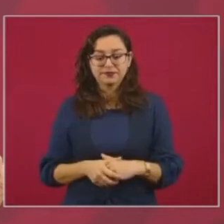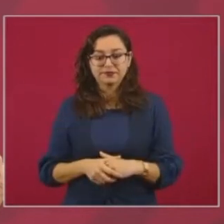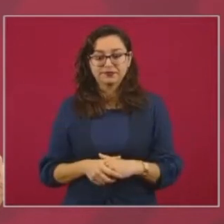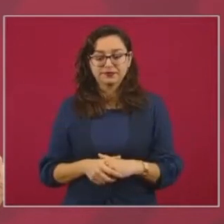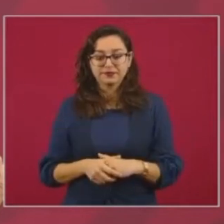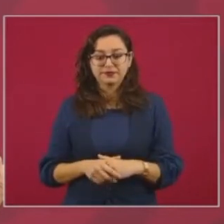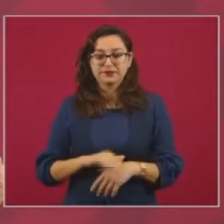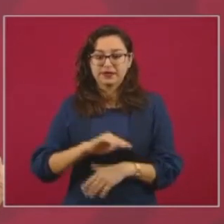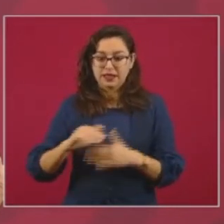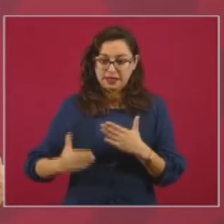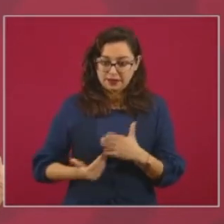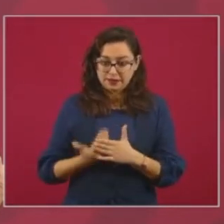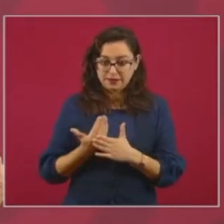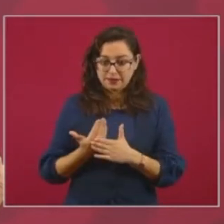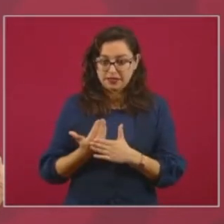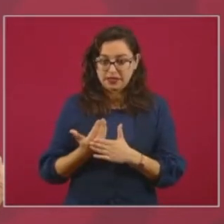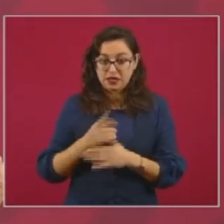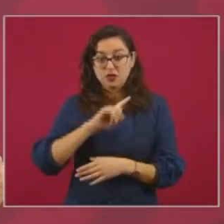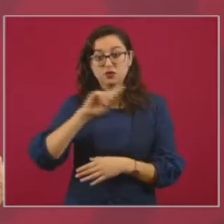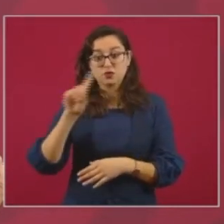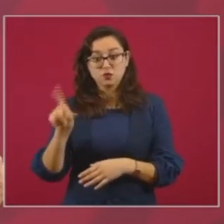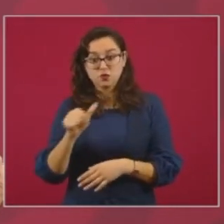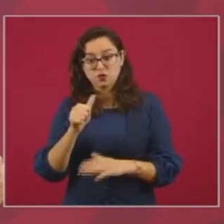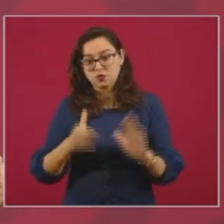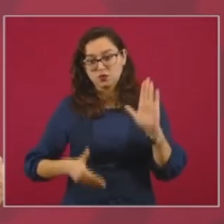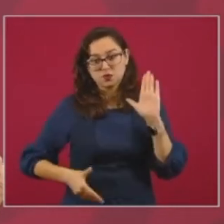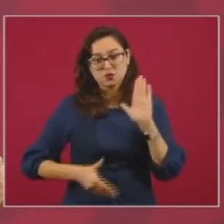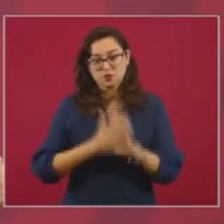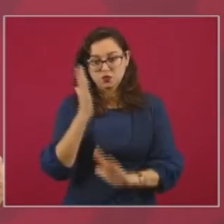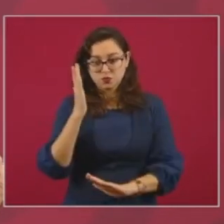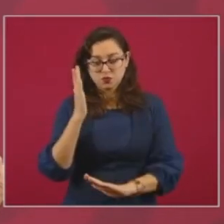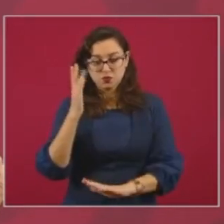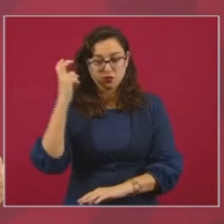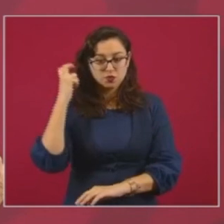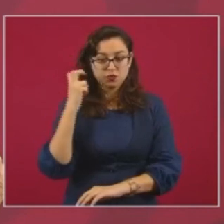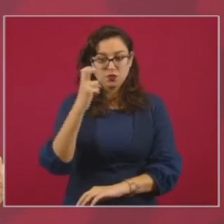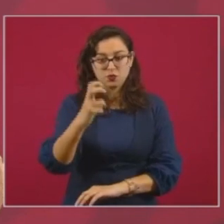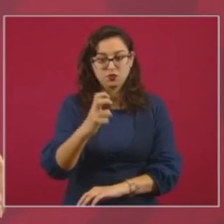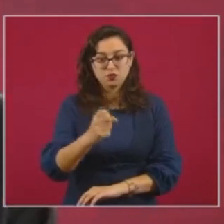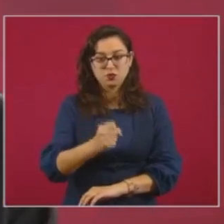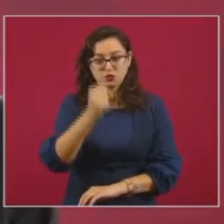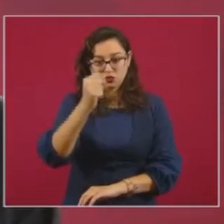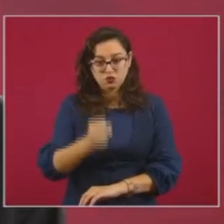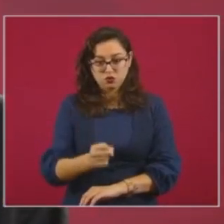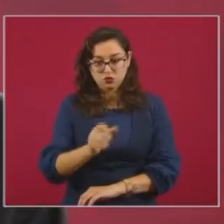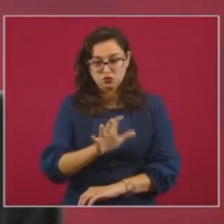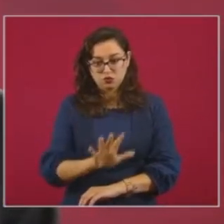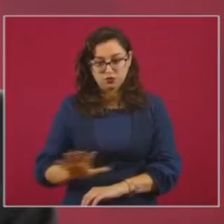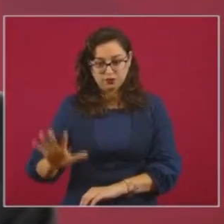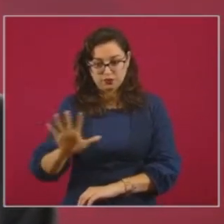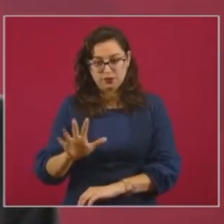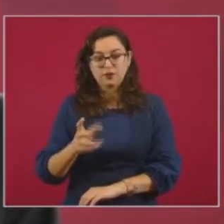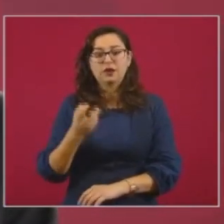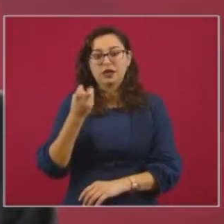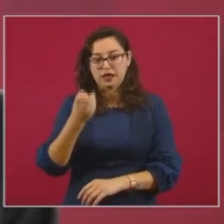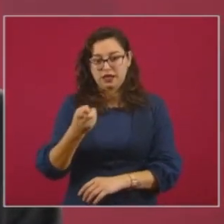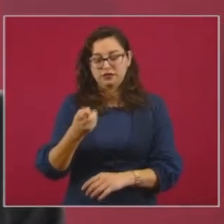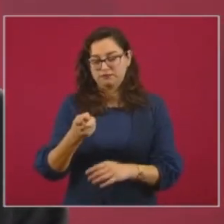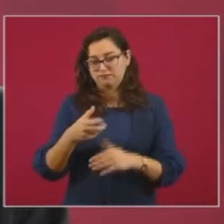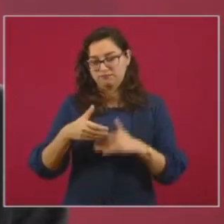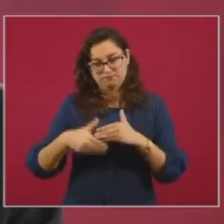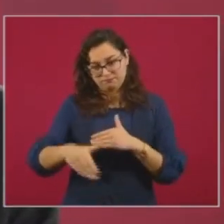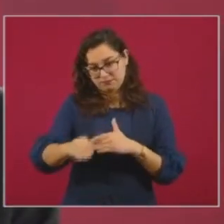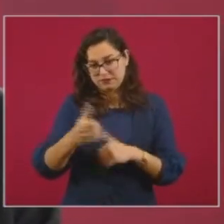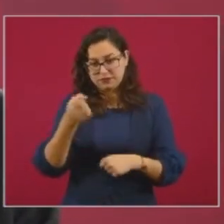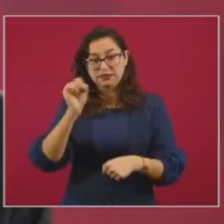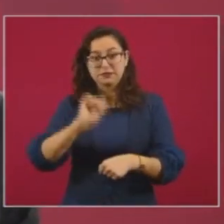la mañana, y luego salimos a una gira al sureste. Ese es el programa en general.